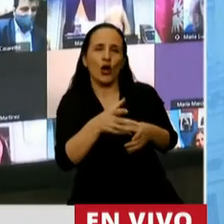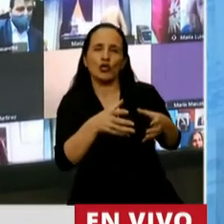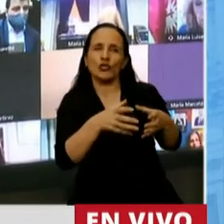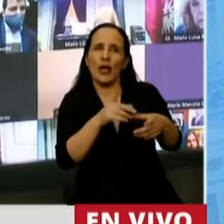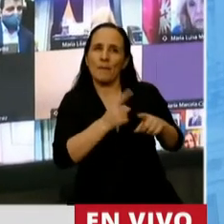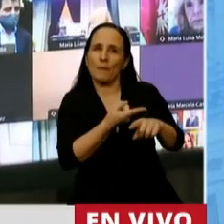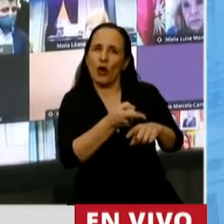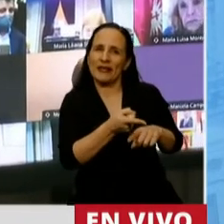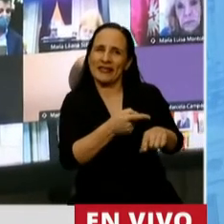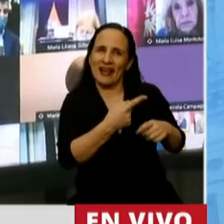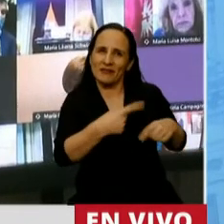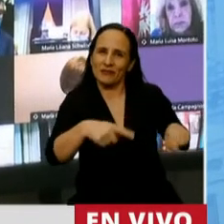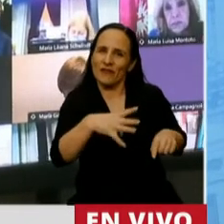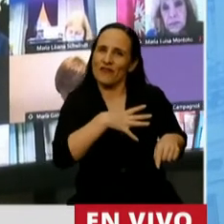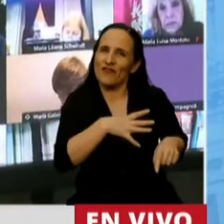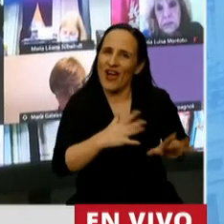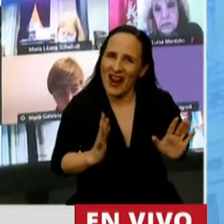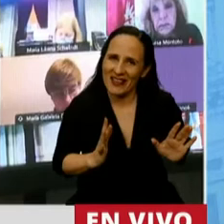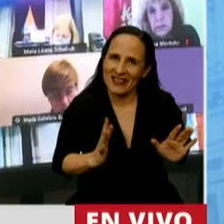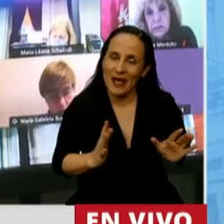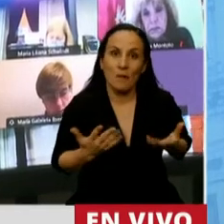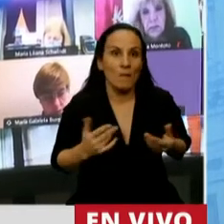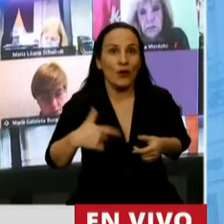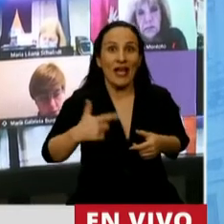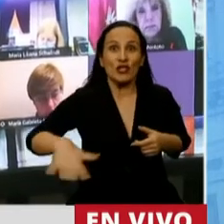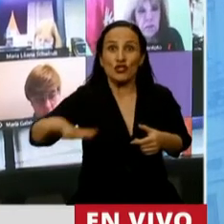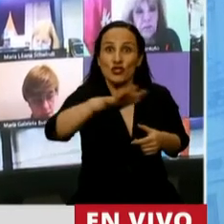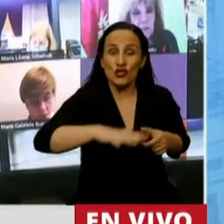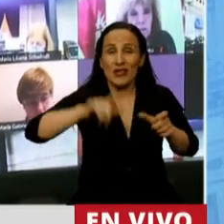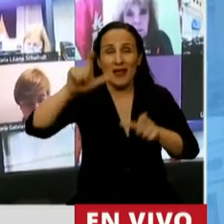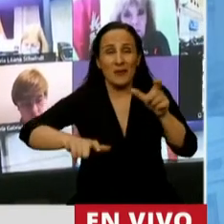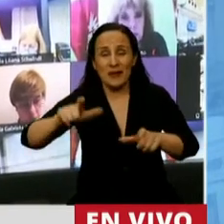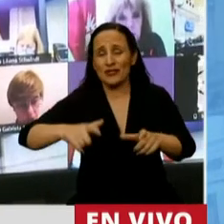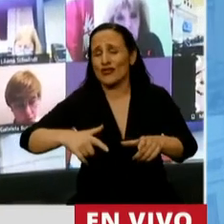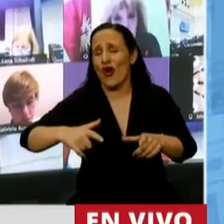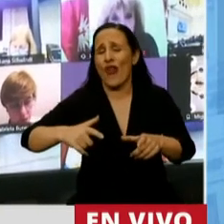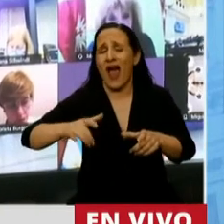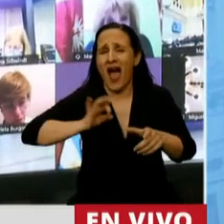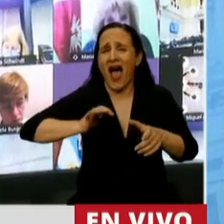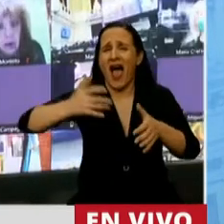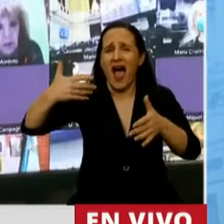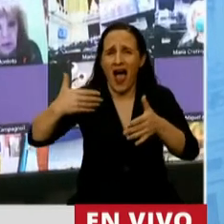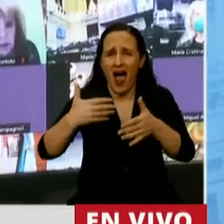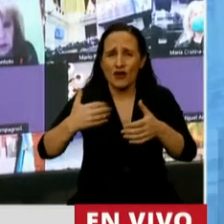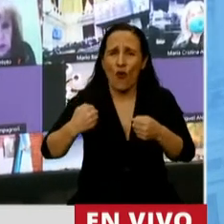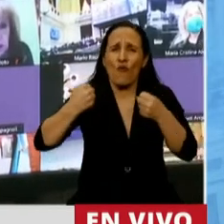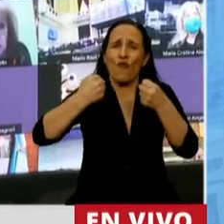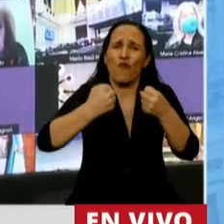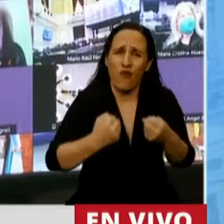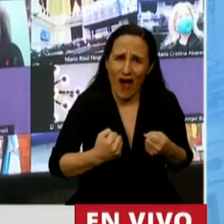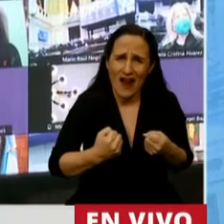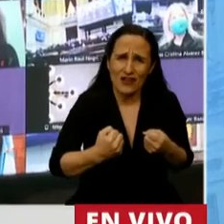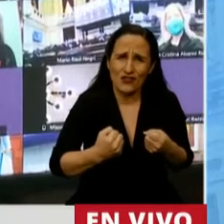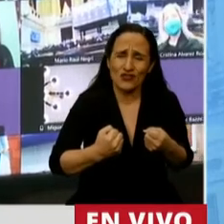falta, porque el esfuerzo del conjunto de la sociedad durante muchos años no fue